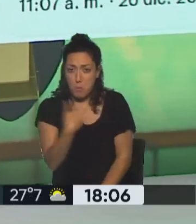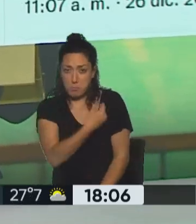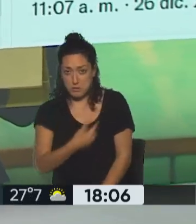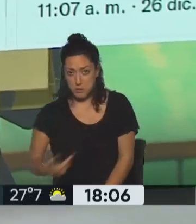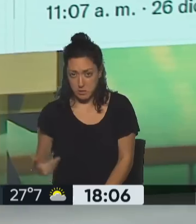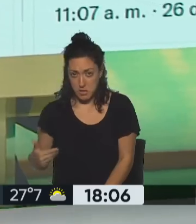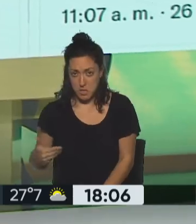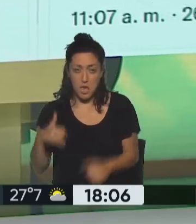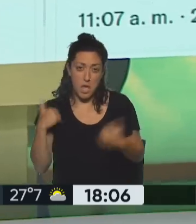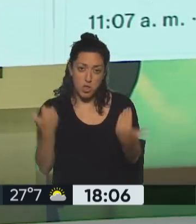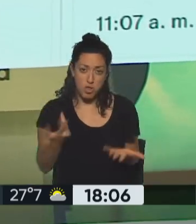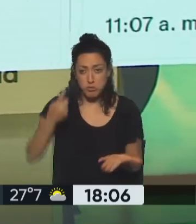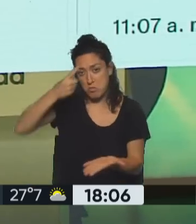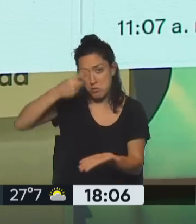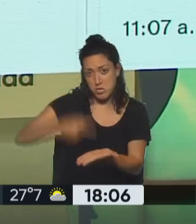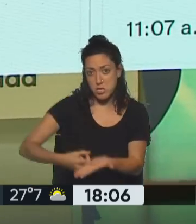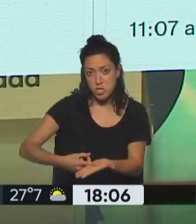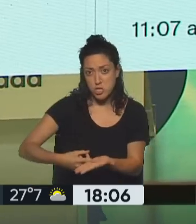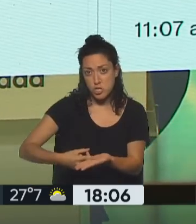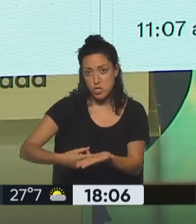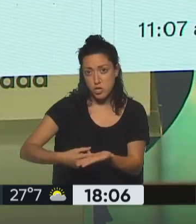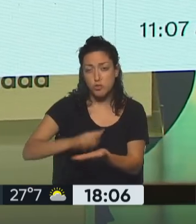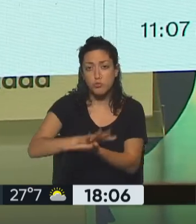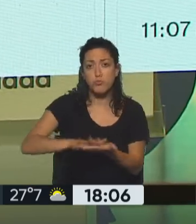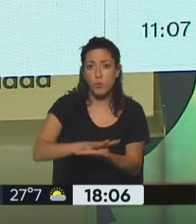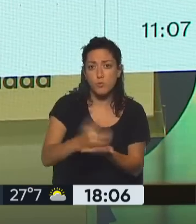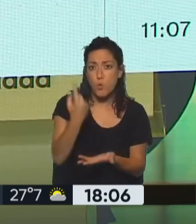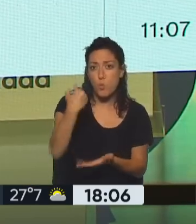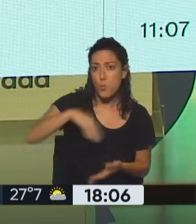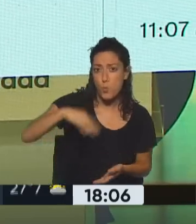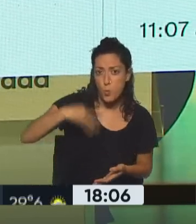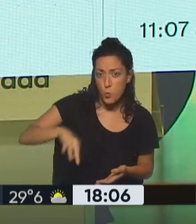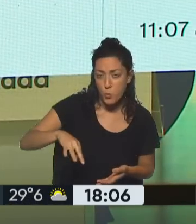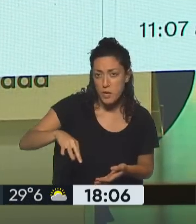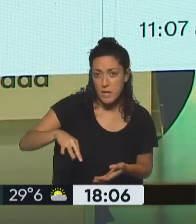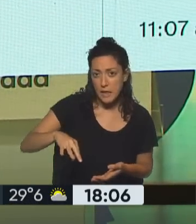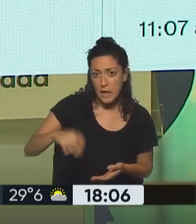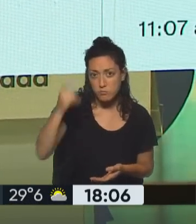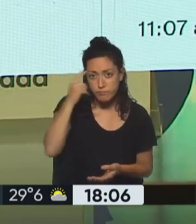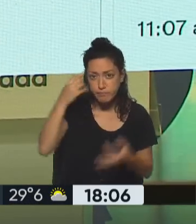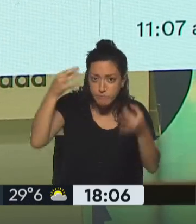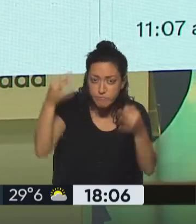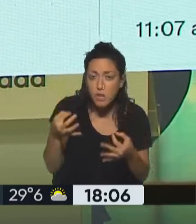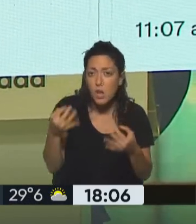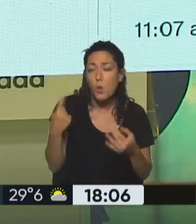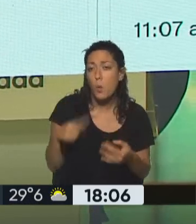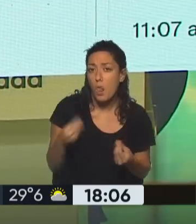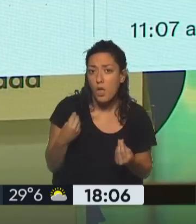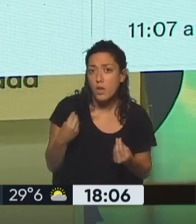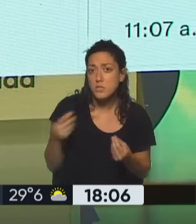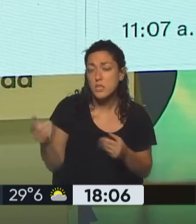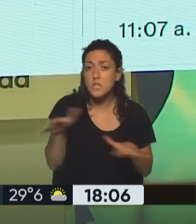Fernández, he dispuesto que el único remedio posible y razonable en estas circunstancias, hasta que